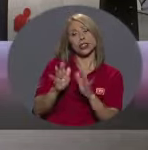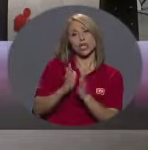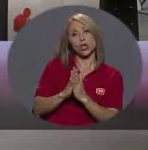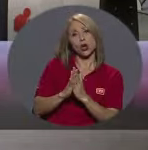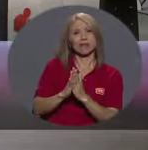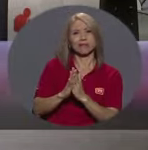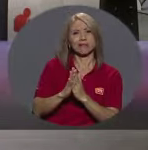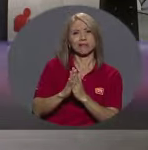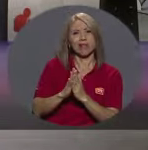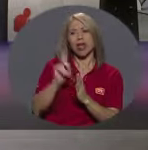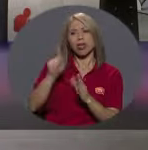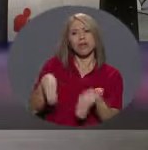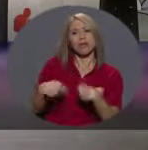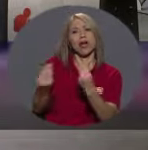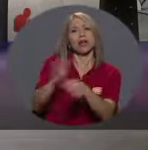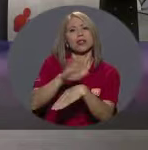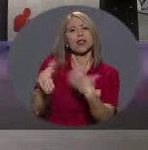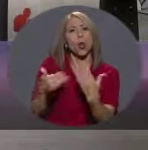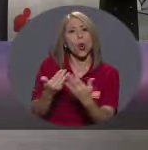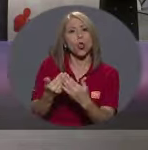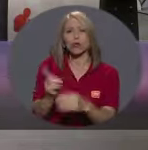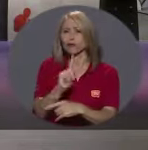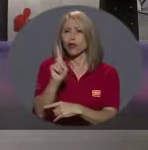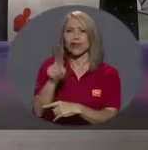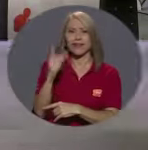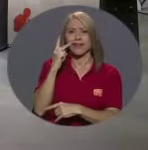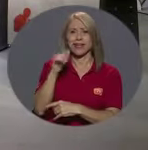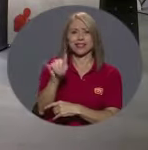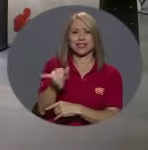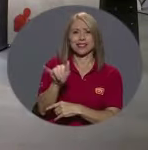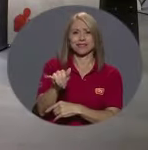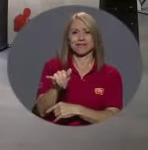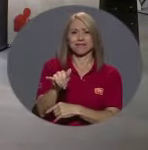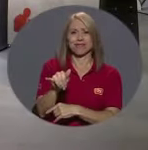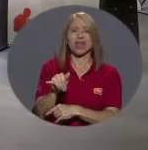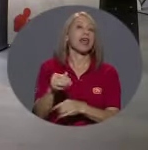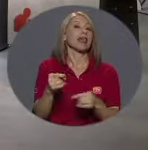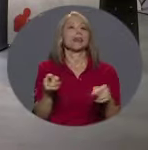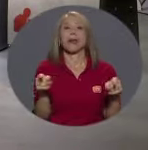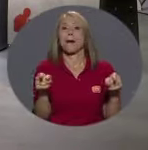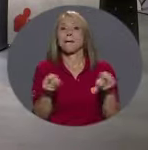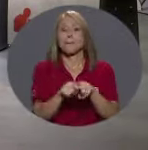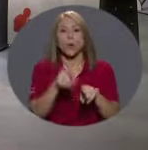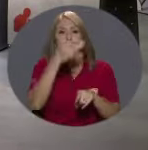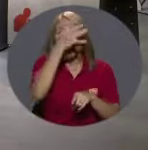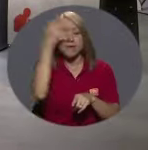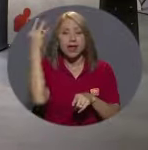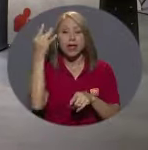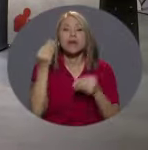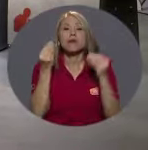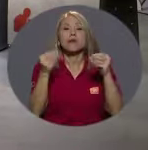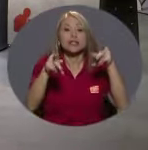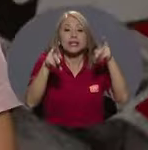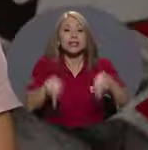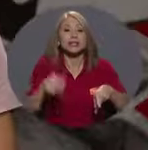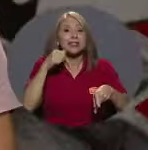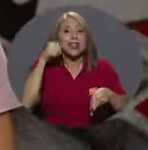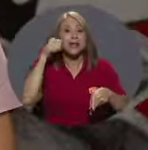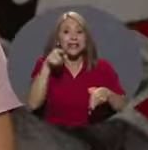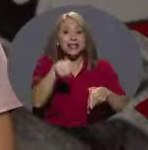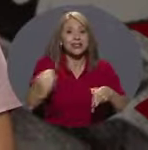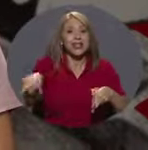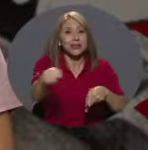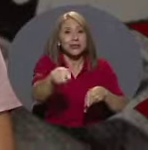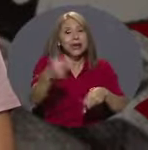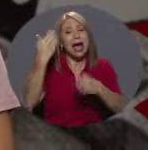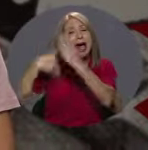pobrecito, como hay que darle absolutamente todo, ¿verdad? Sin tampoco olvidar que muchas de estas personas adultas